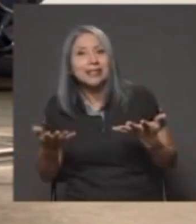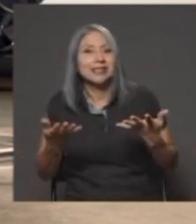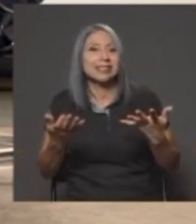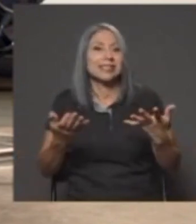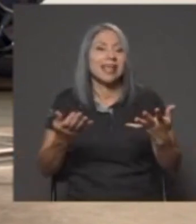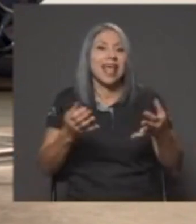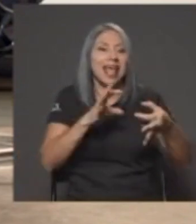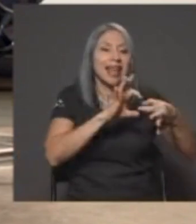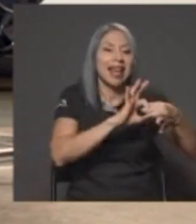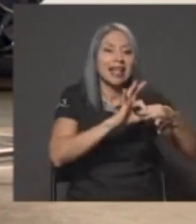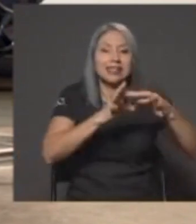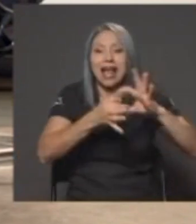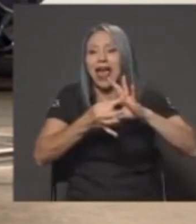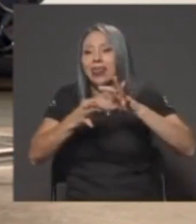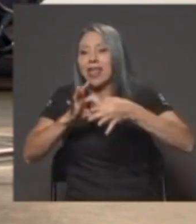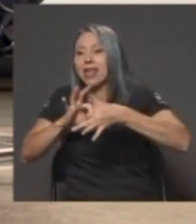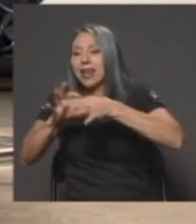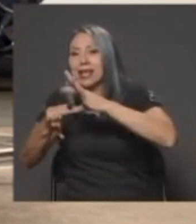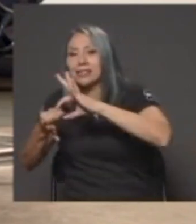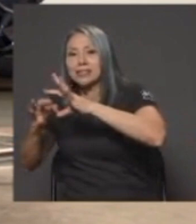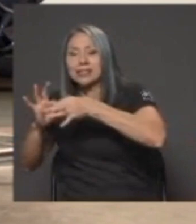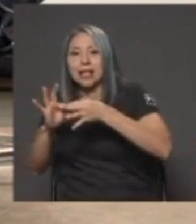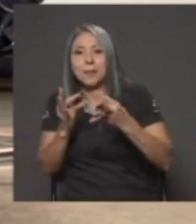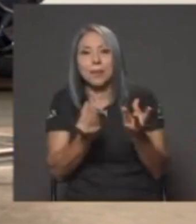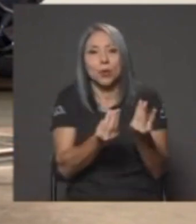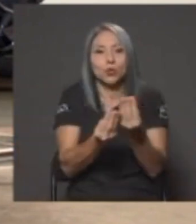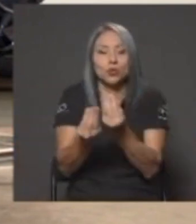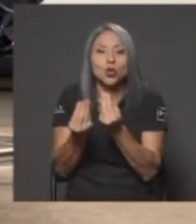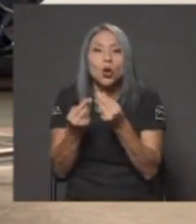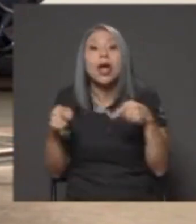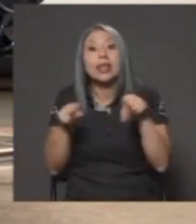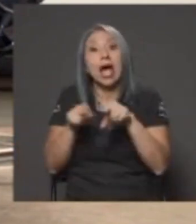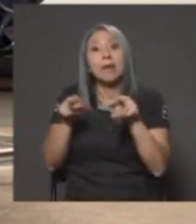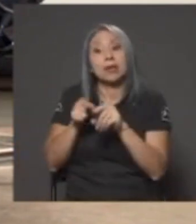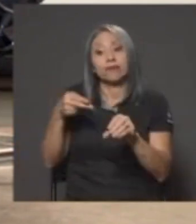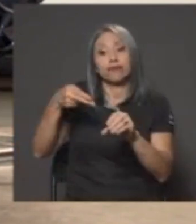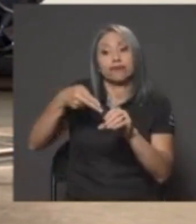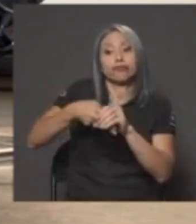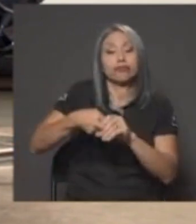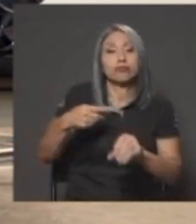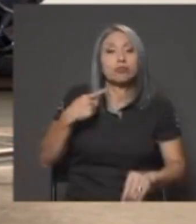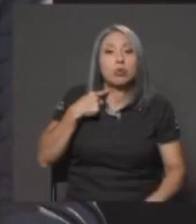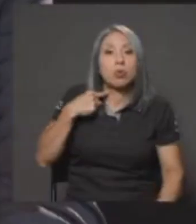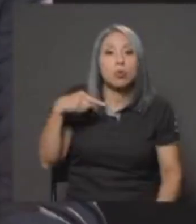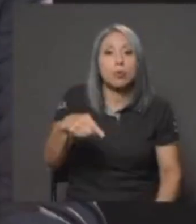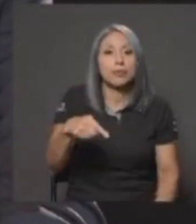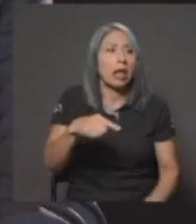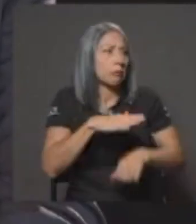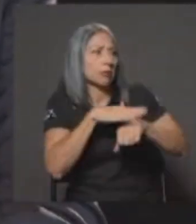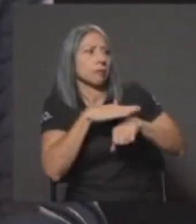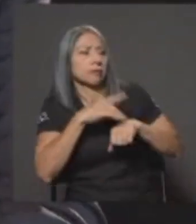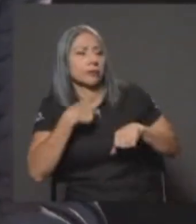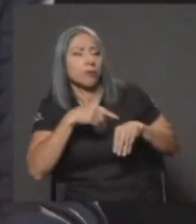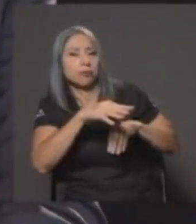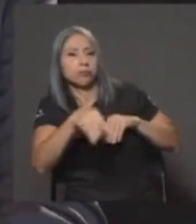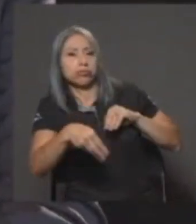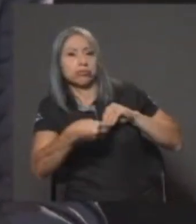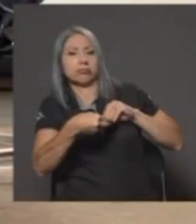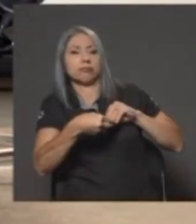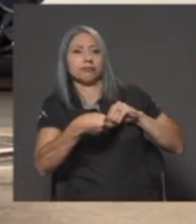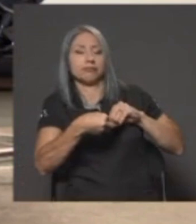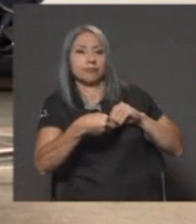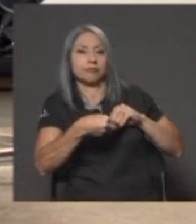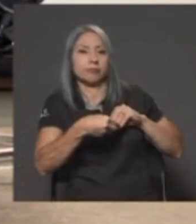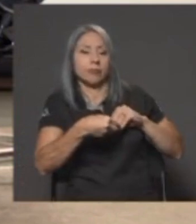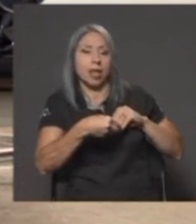en las cadenas de producción, vimos problemas también en los precios altos del combustible. Déjeme hacer una notita de pie de página.